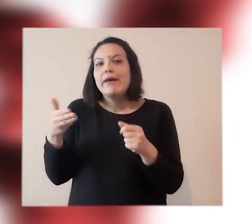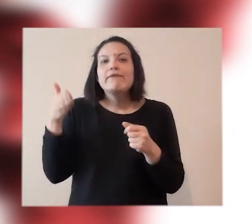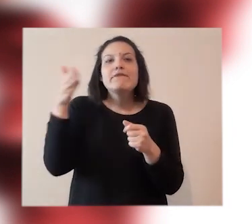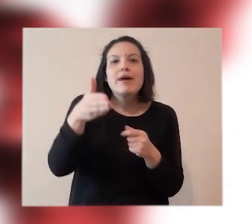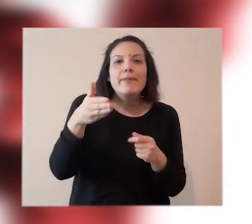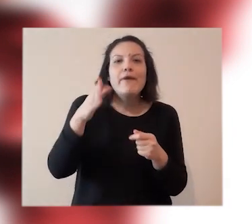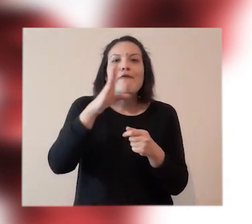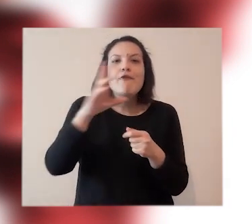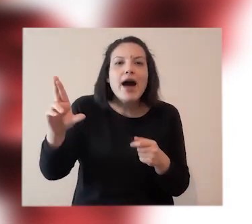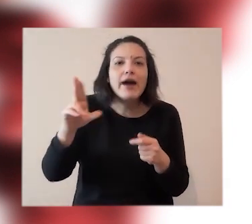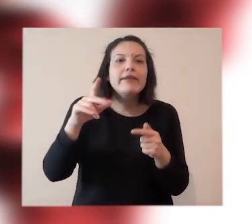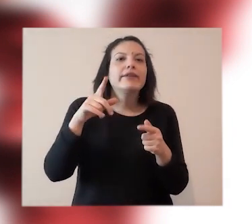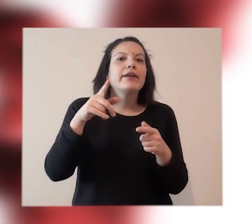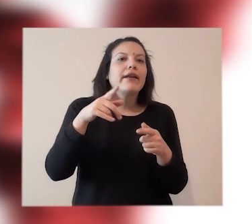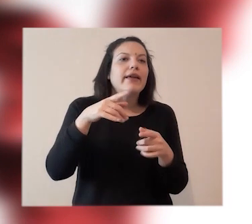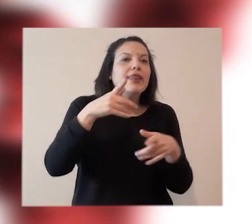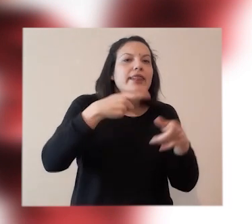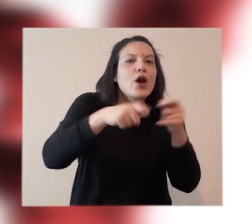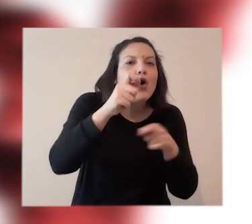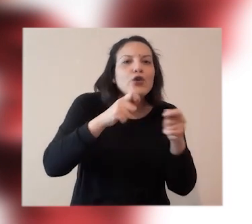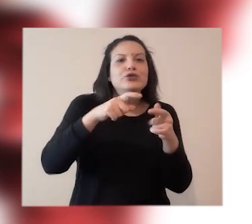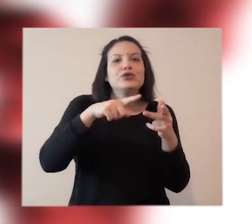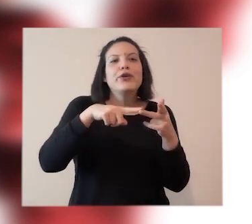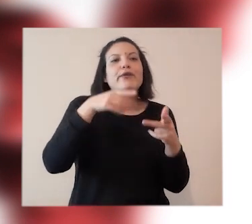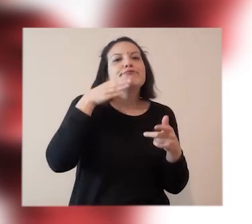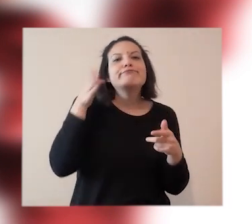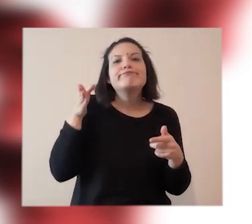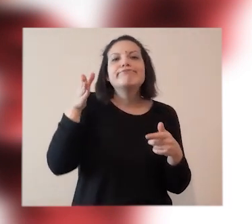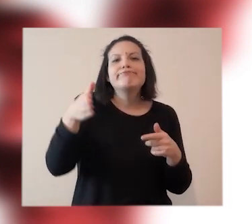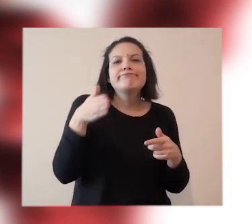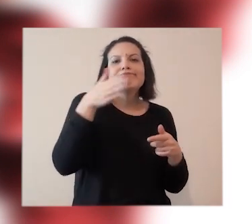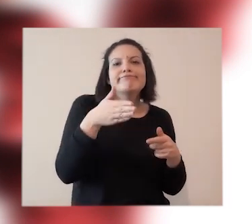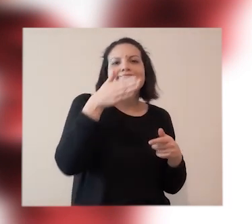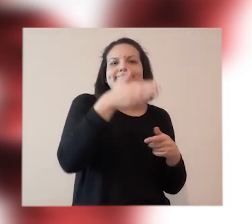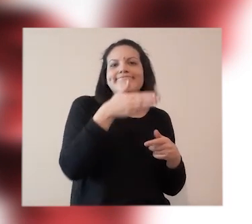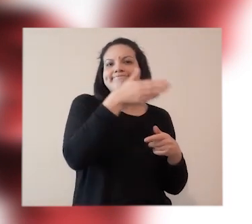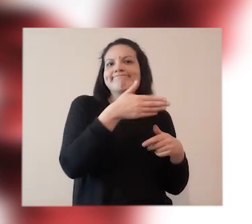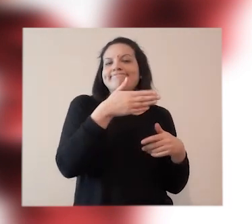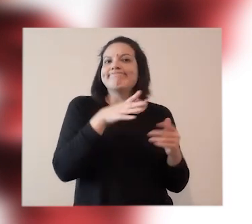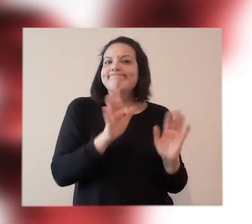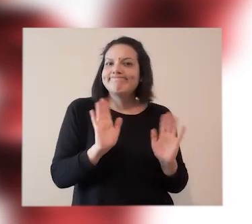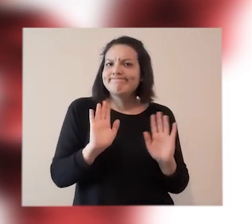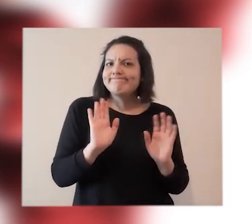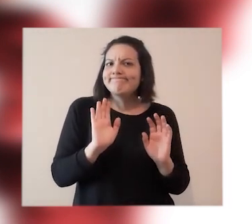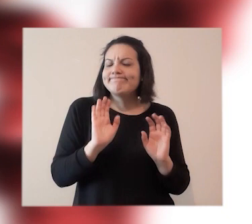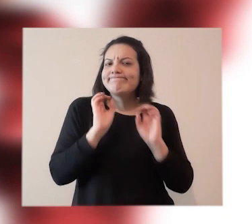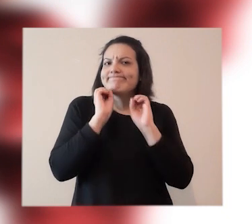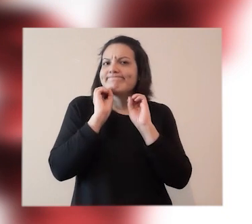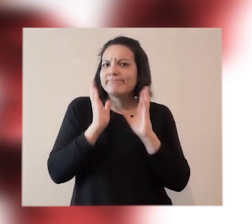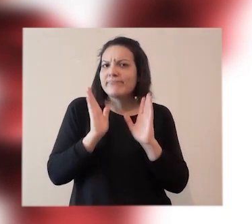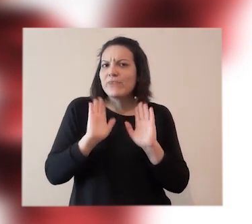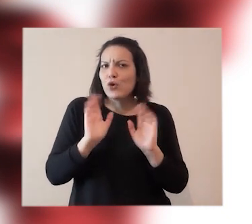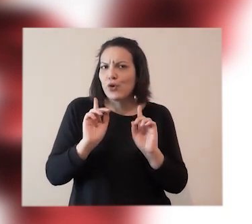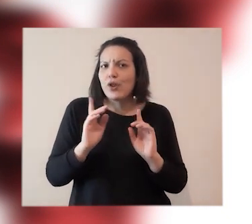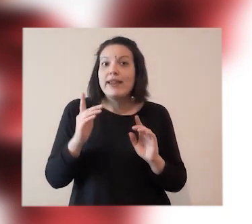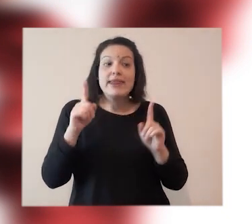vamos a un bar, nos vamos a una tienda, vamos a otro lado, en casas, implementar todas las acciones de cuidado y,